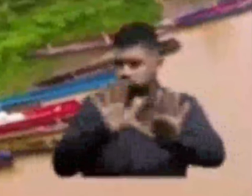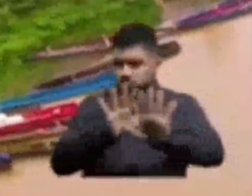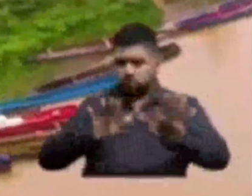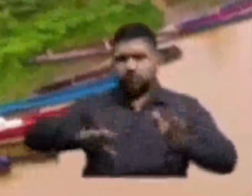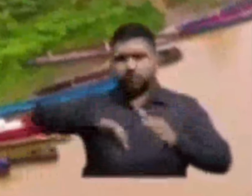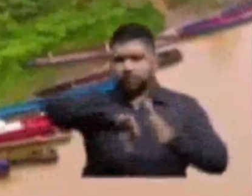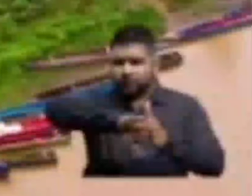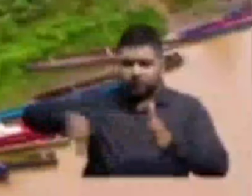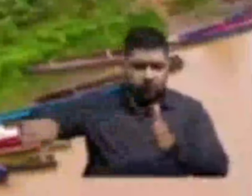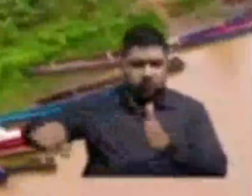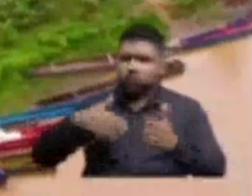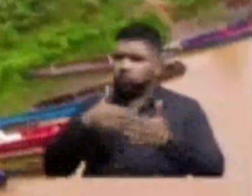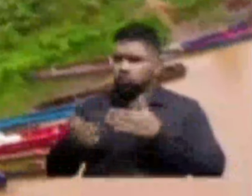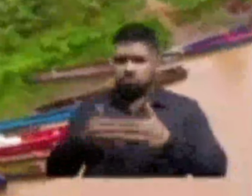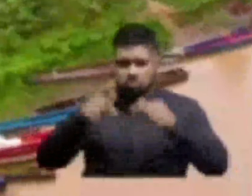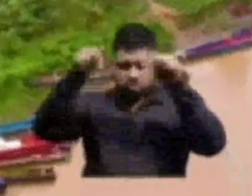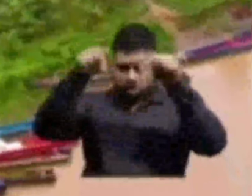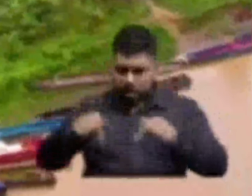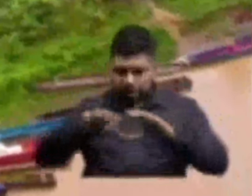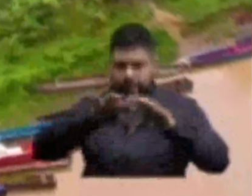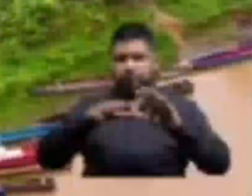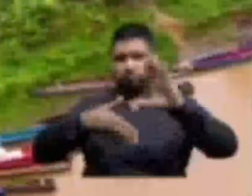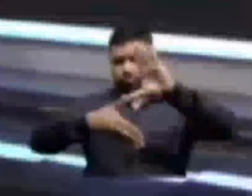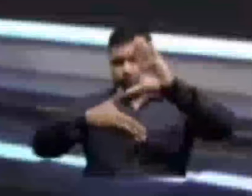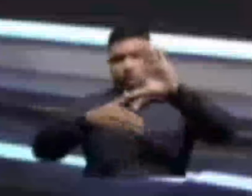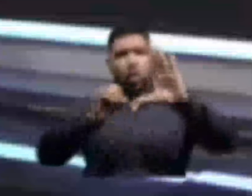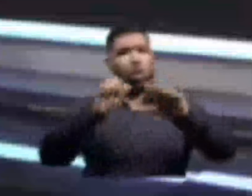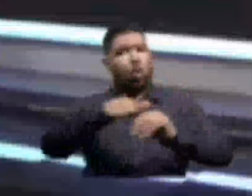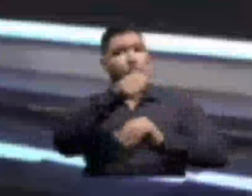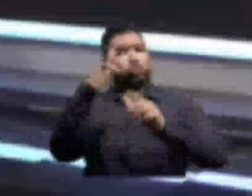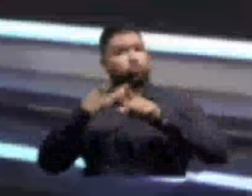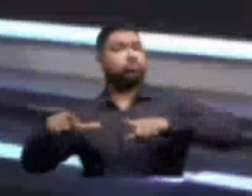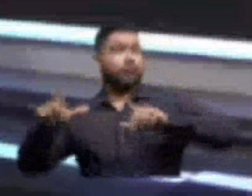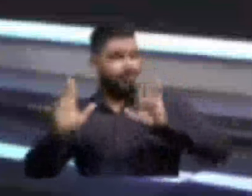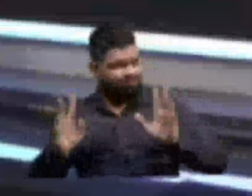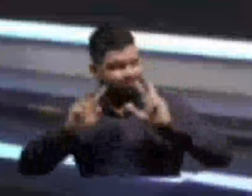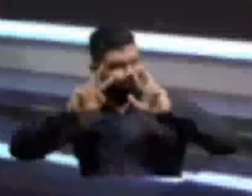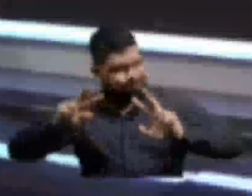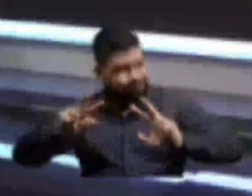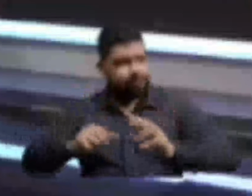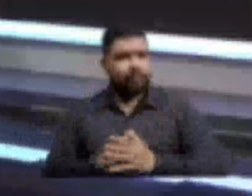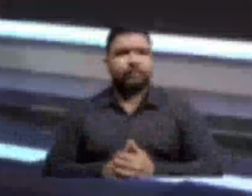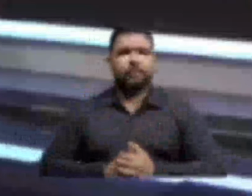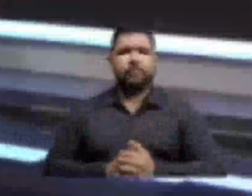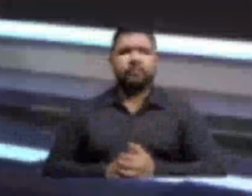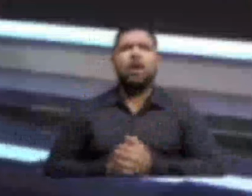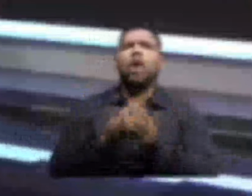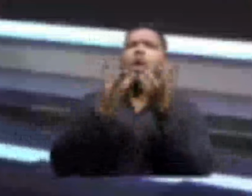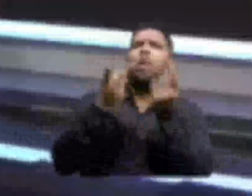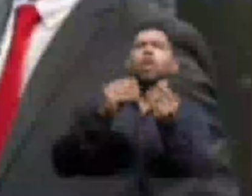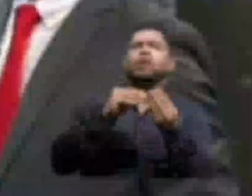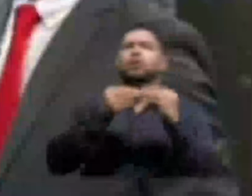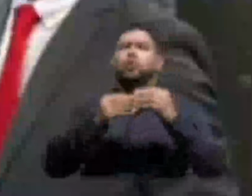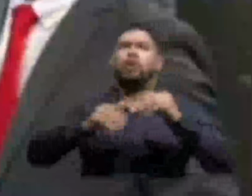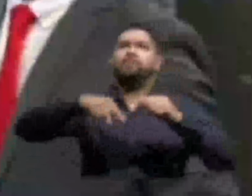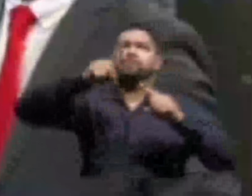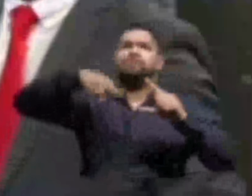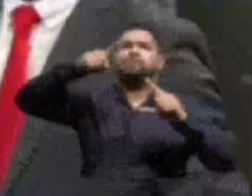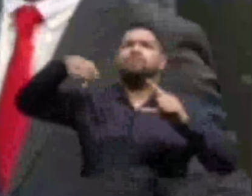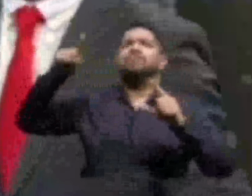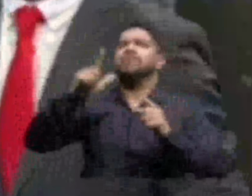del hemisferio o fuera del hemisferio ya hemos dado cifras pero actualmente al día de hoy a cuánto haciend esta cifra y cuáles son los que más